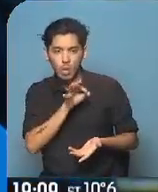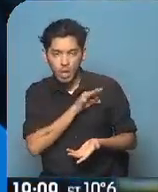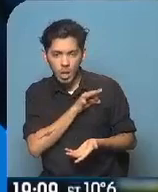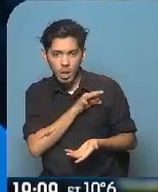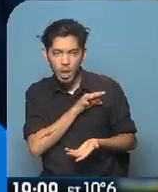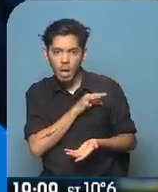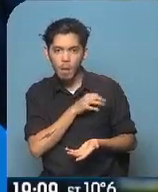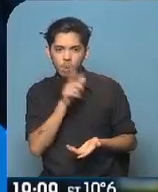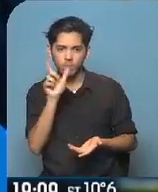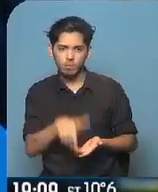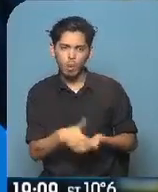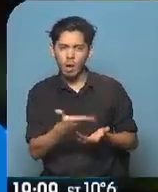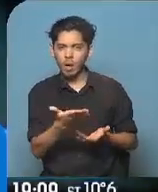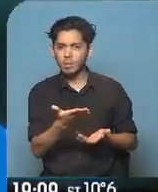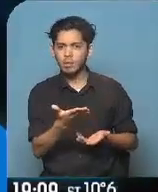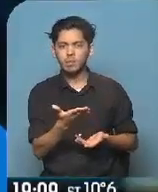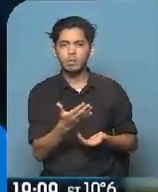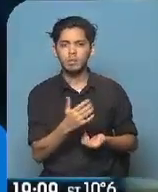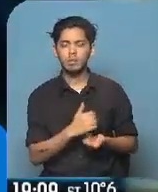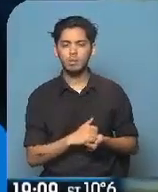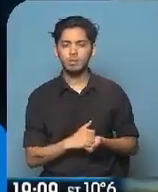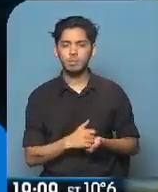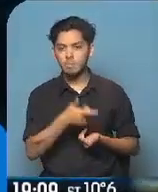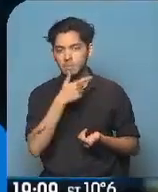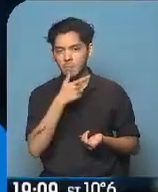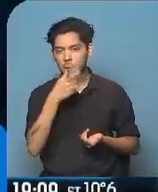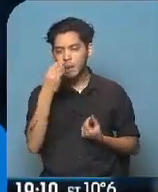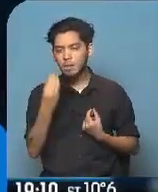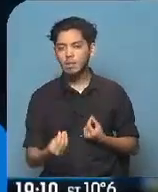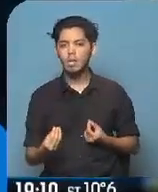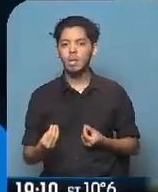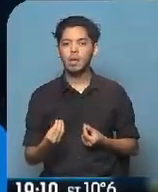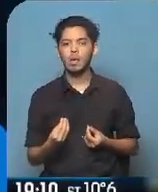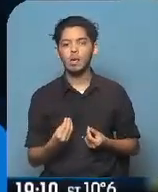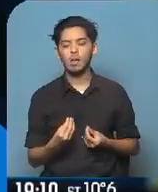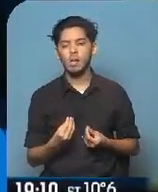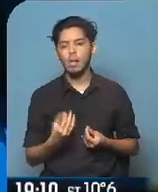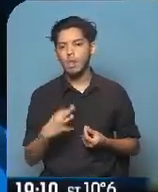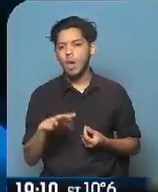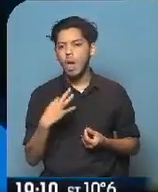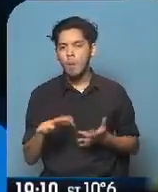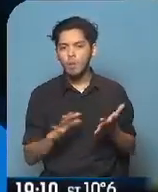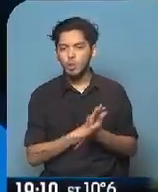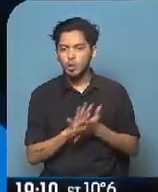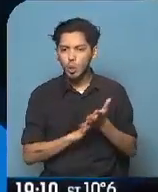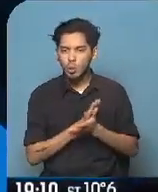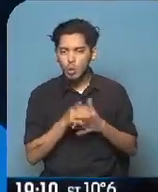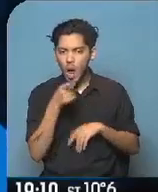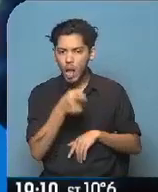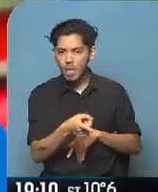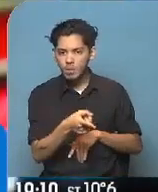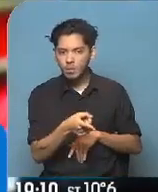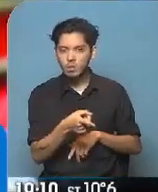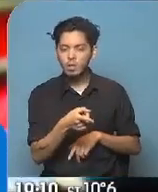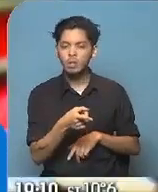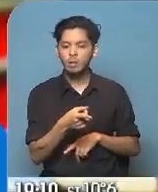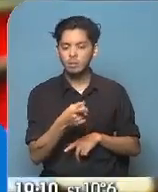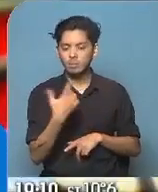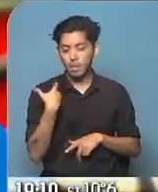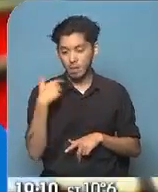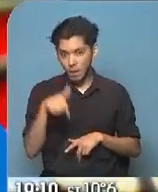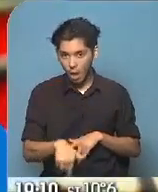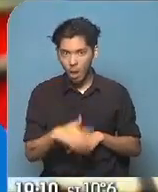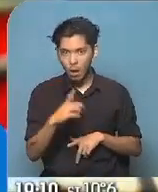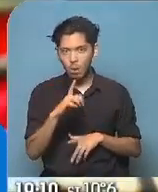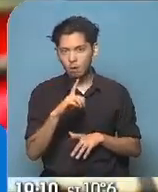increíble me parece que tenemos que solucionar eso argentina es un